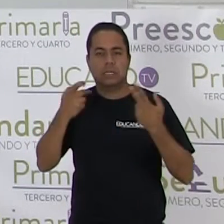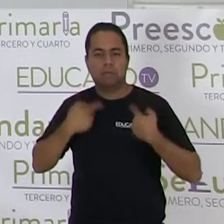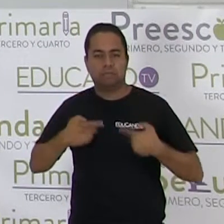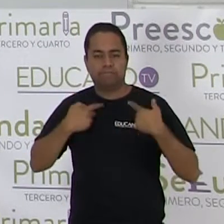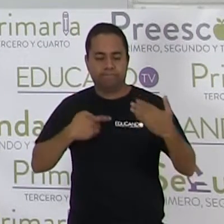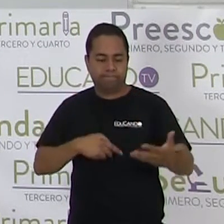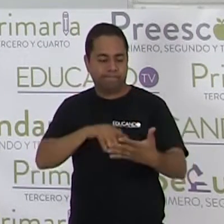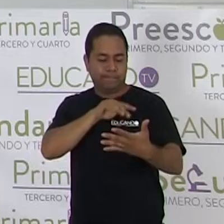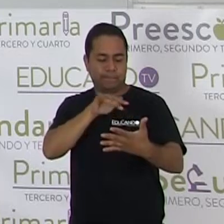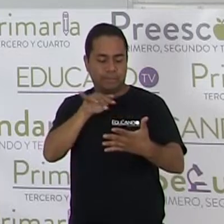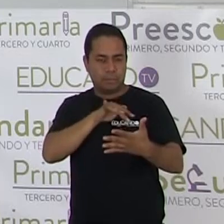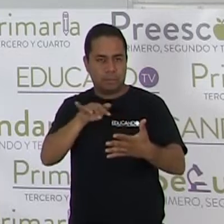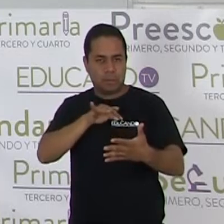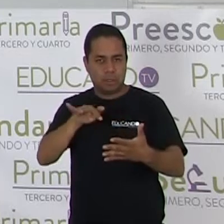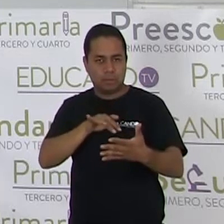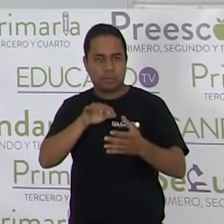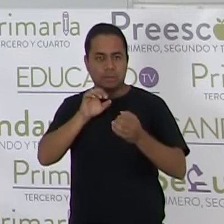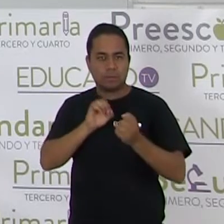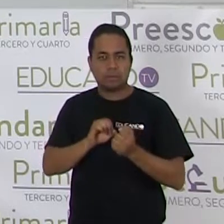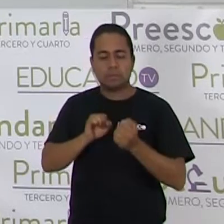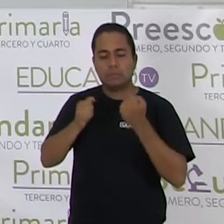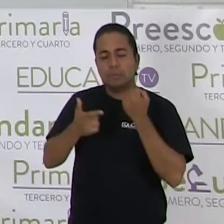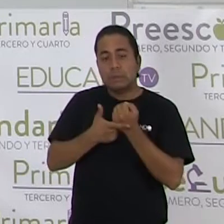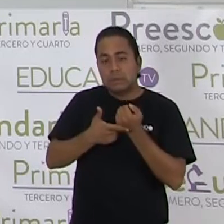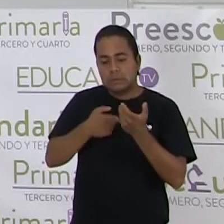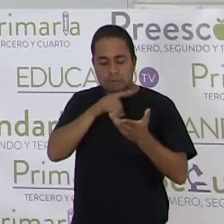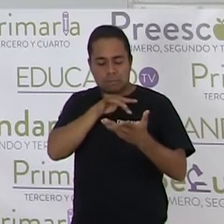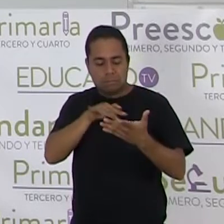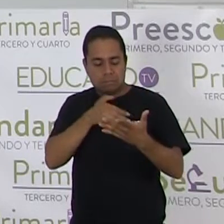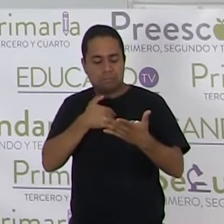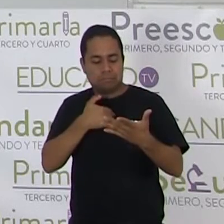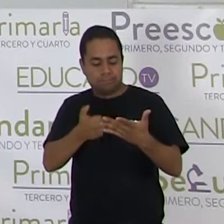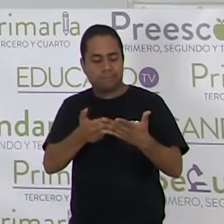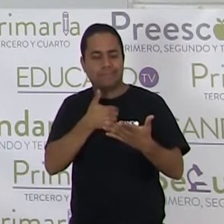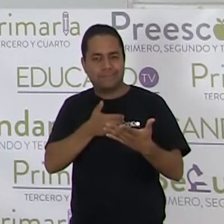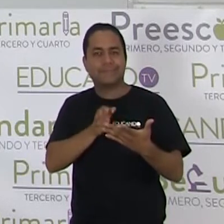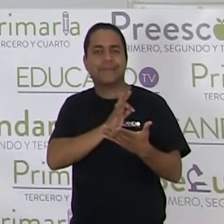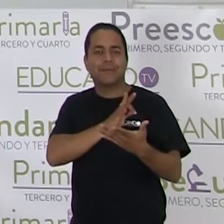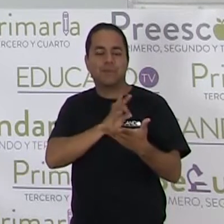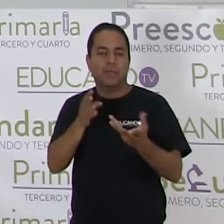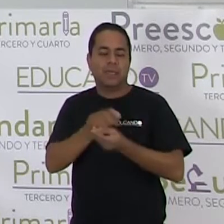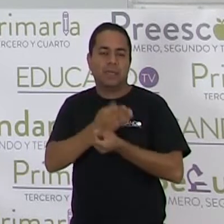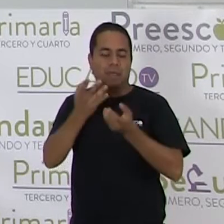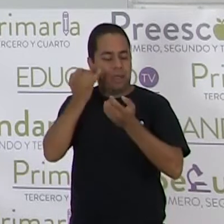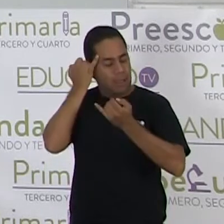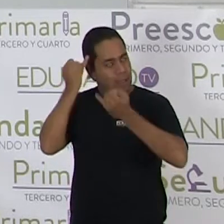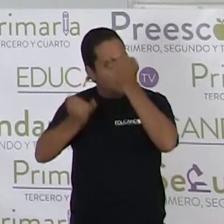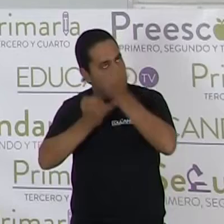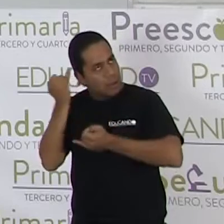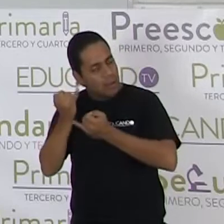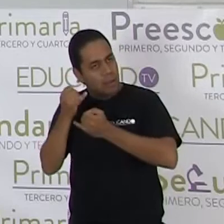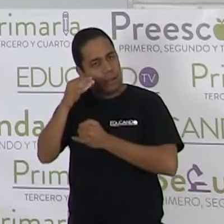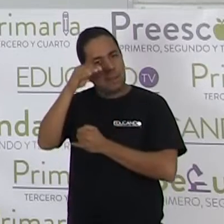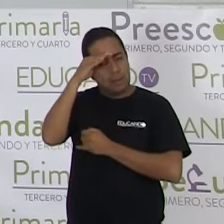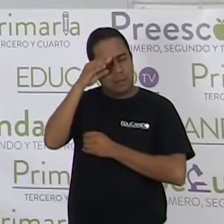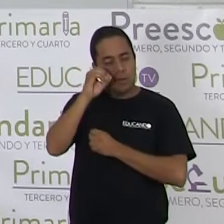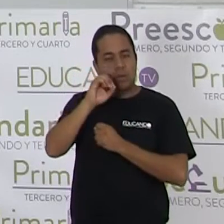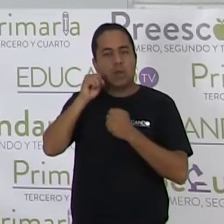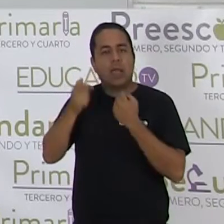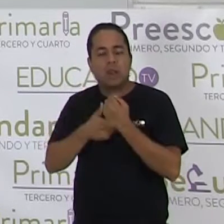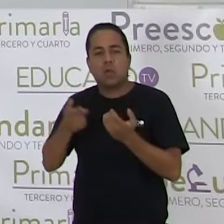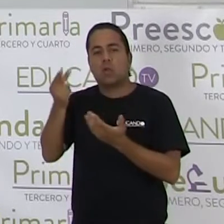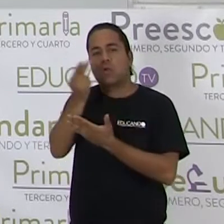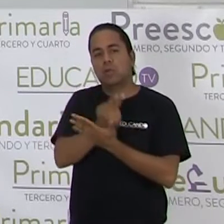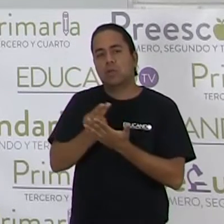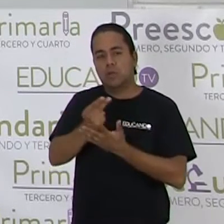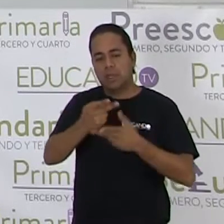recepcionando la información o esté leyendo tus textos pueda comprender, imaginar, pensar o hasta dibujar